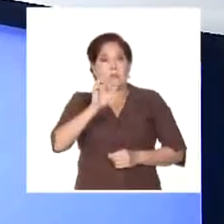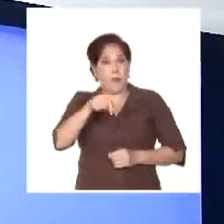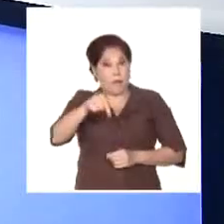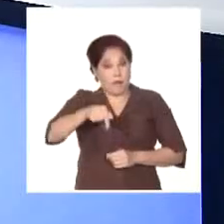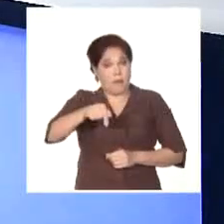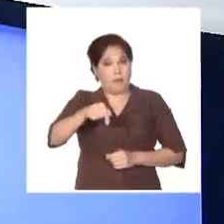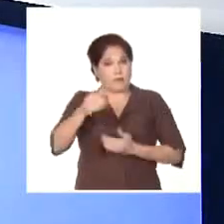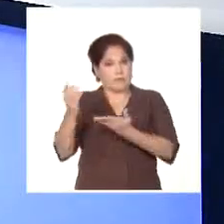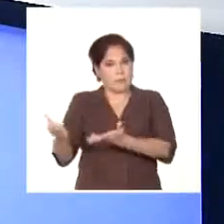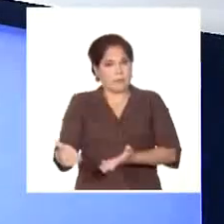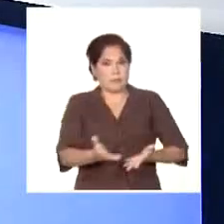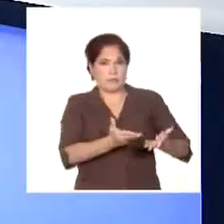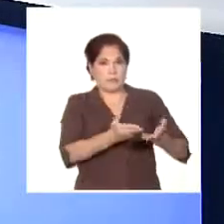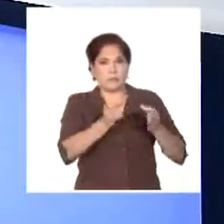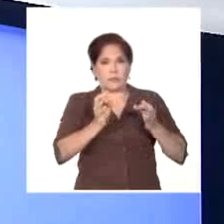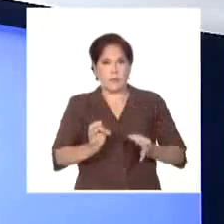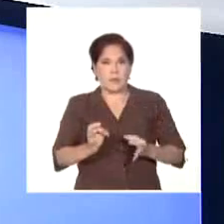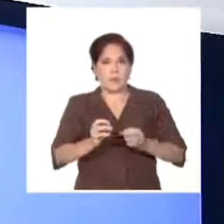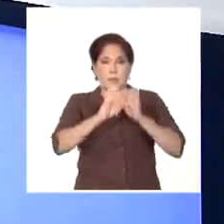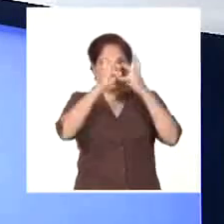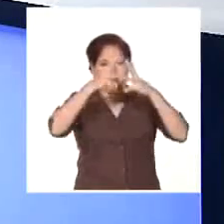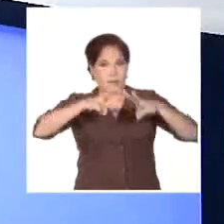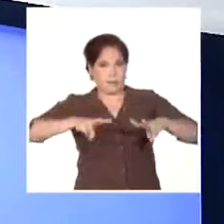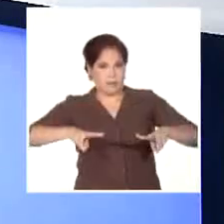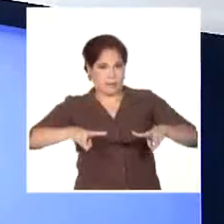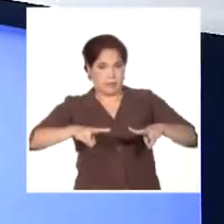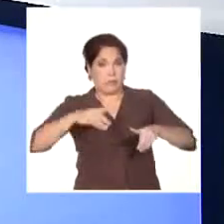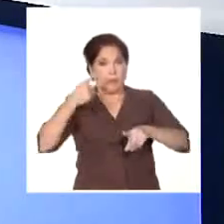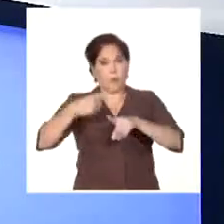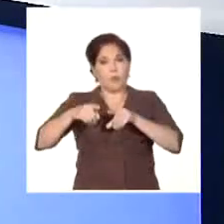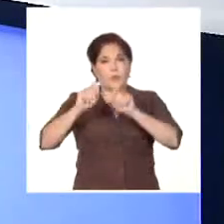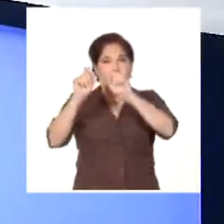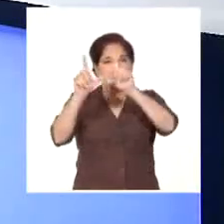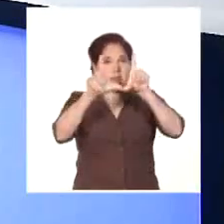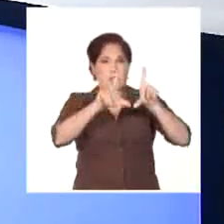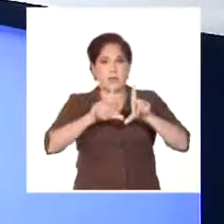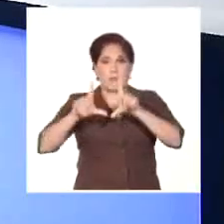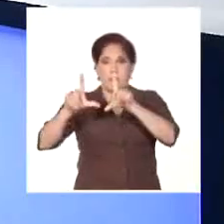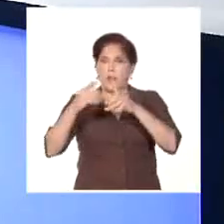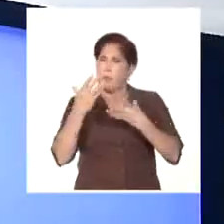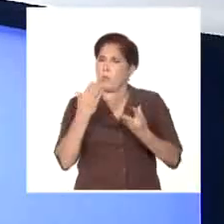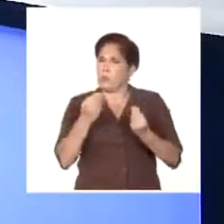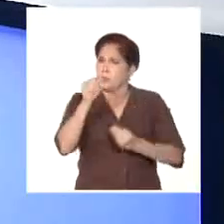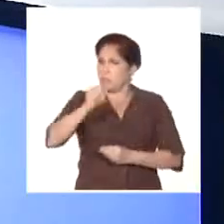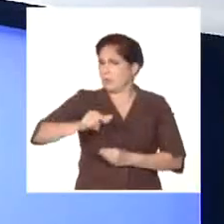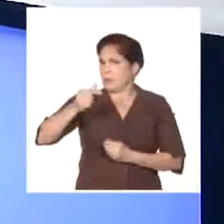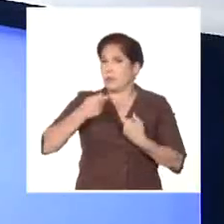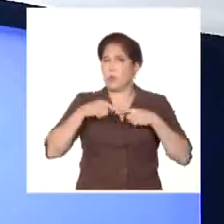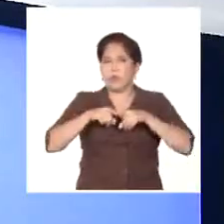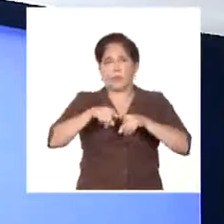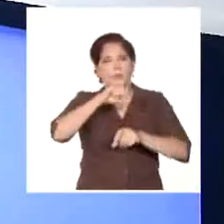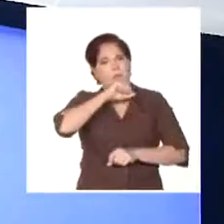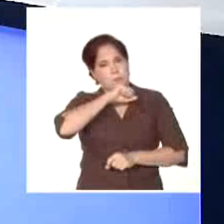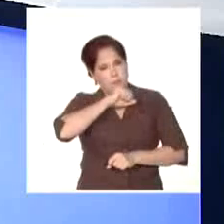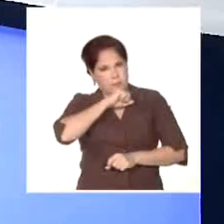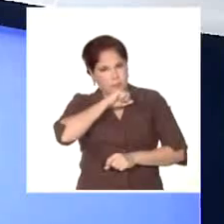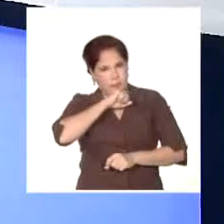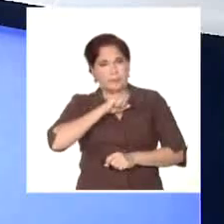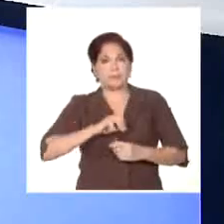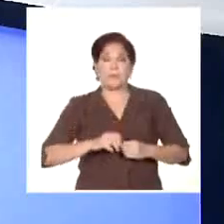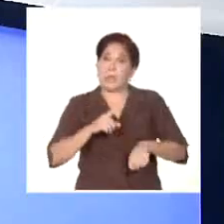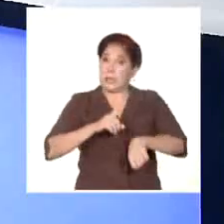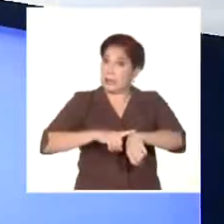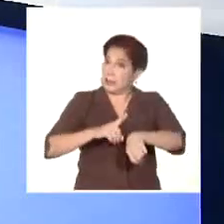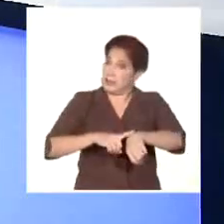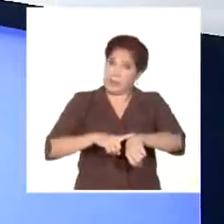recibió, a través de las redes digitales, imágenes de cientos de seguidores junto a sus madres. Por cuestión de